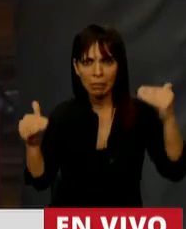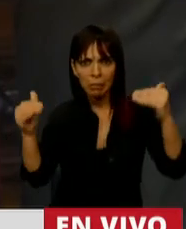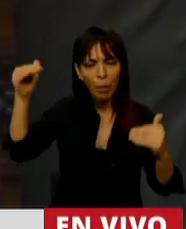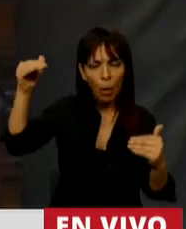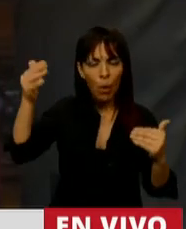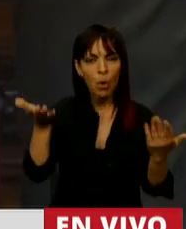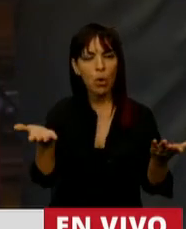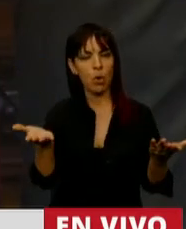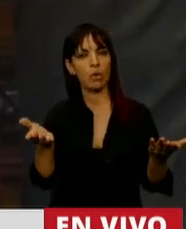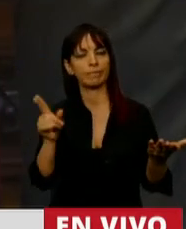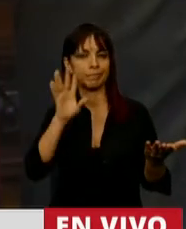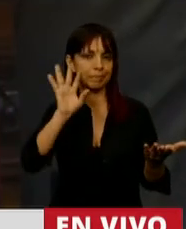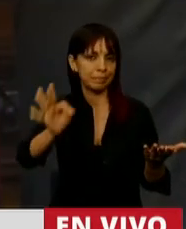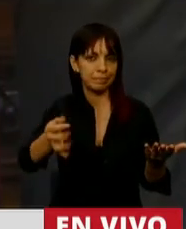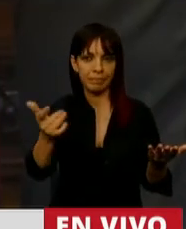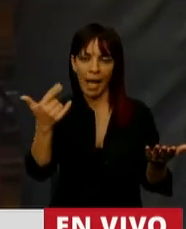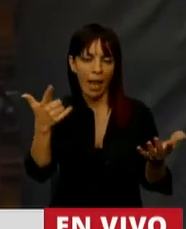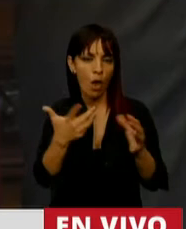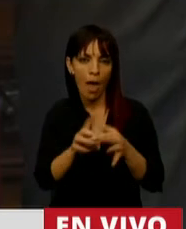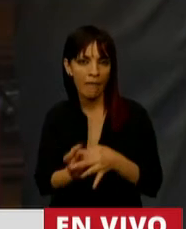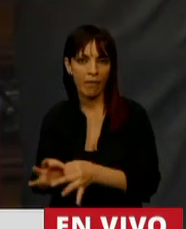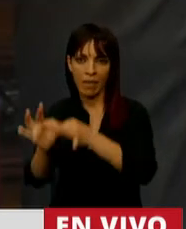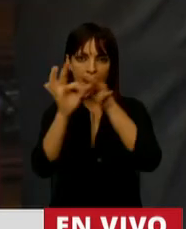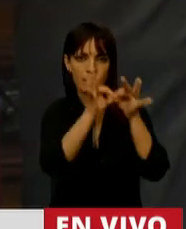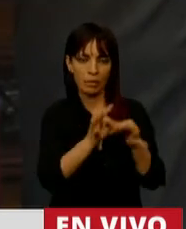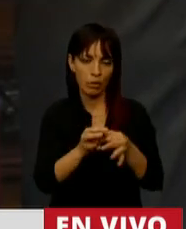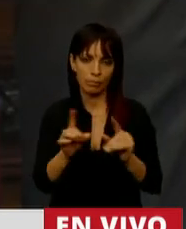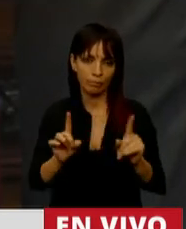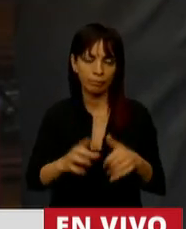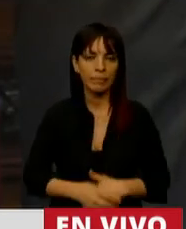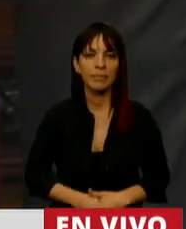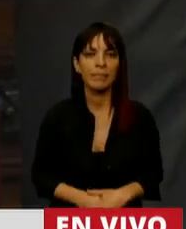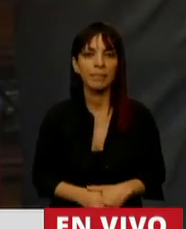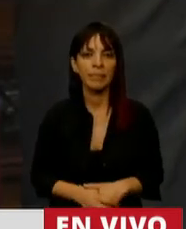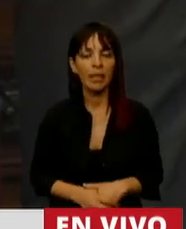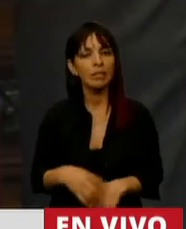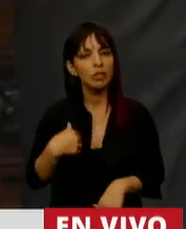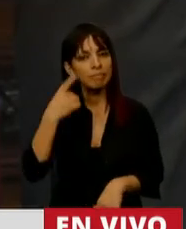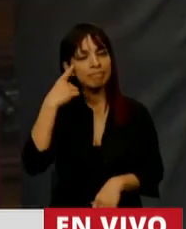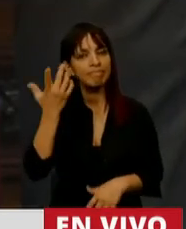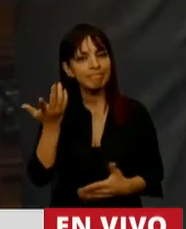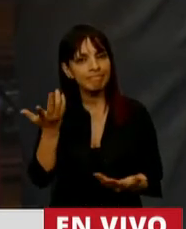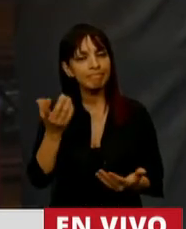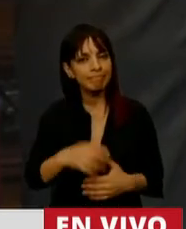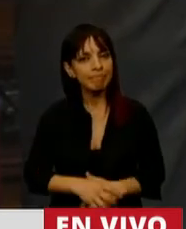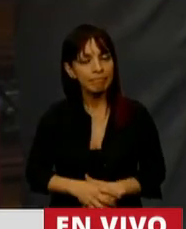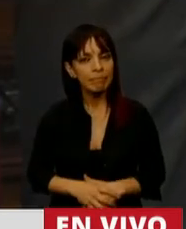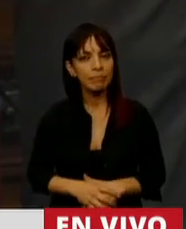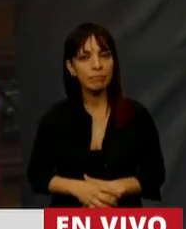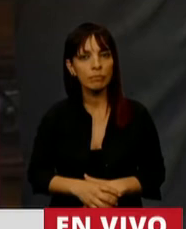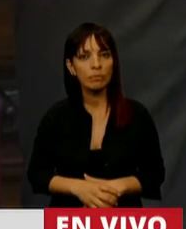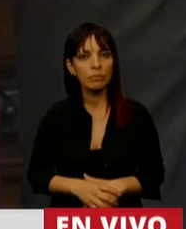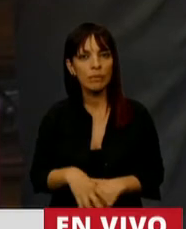para dar certeza de lo que estamos manifestando. Me permite